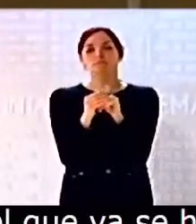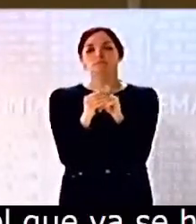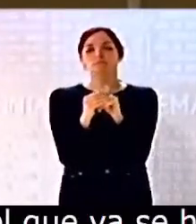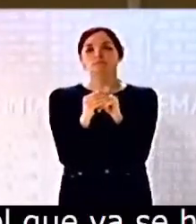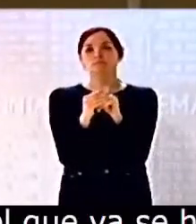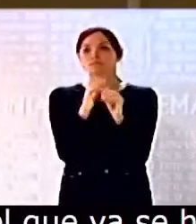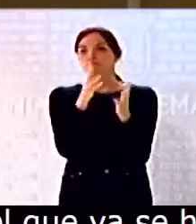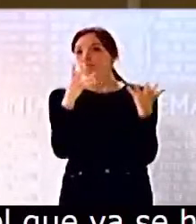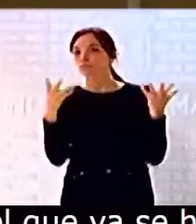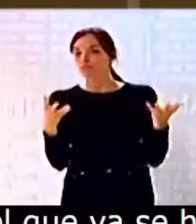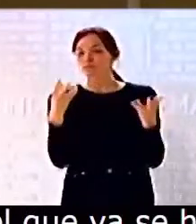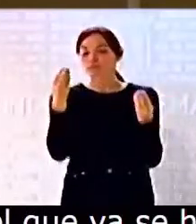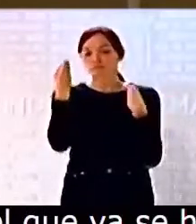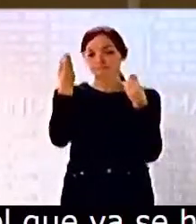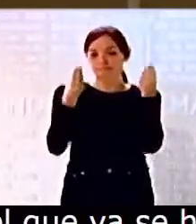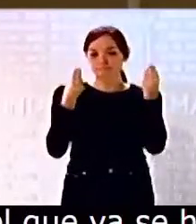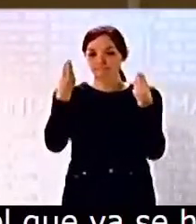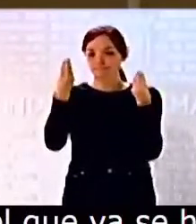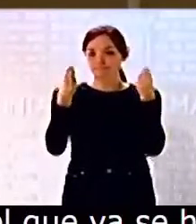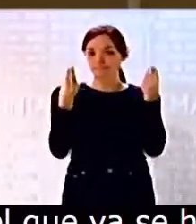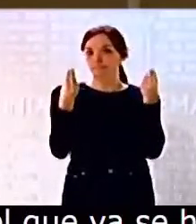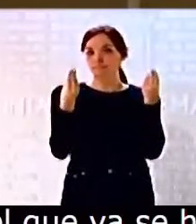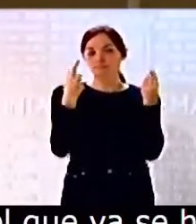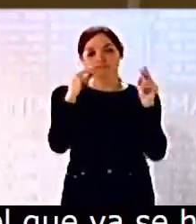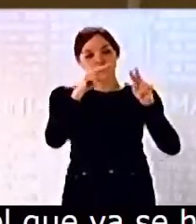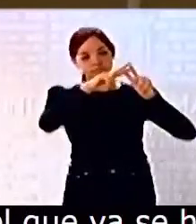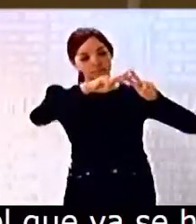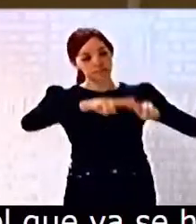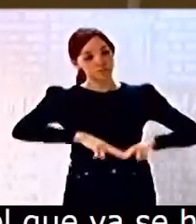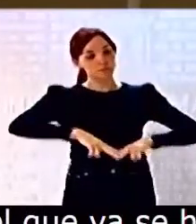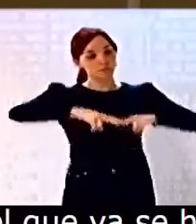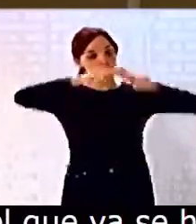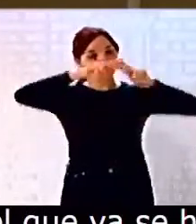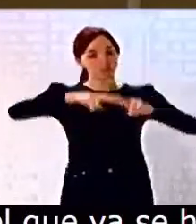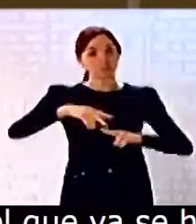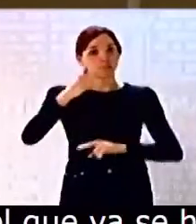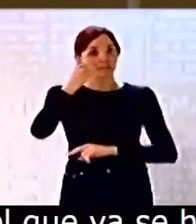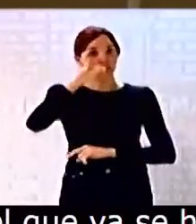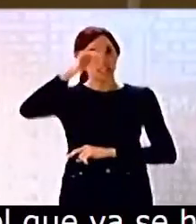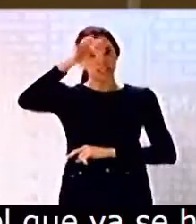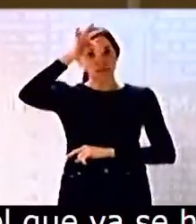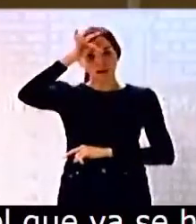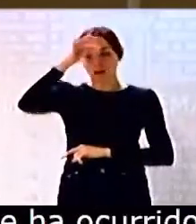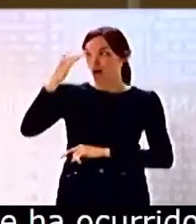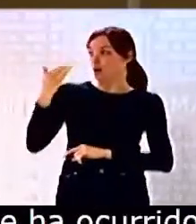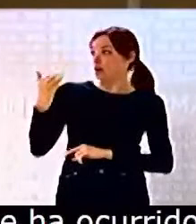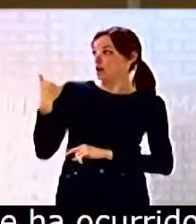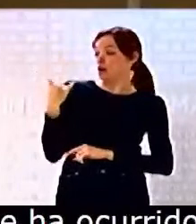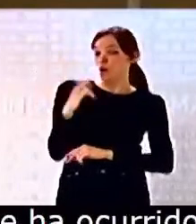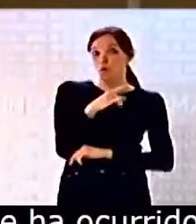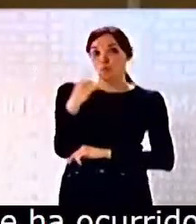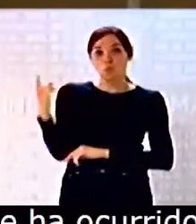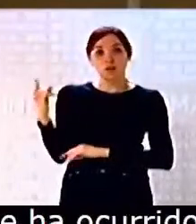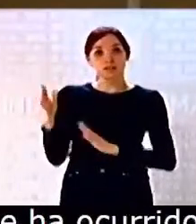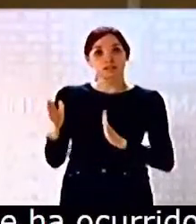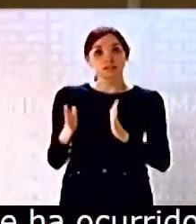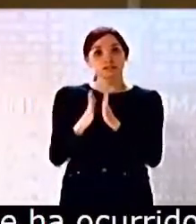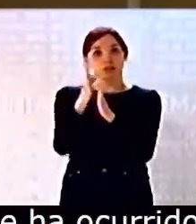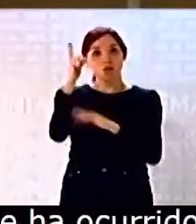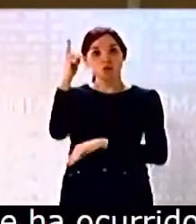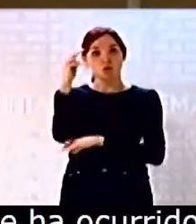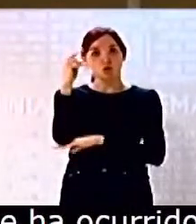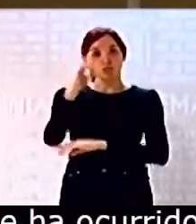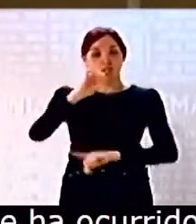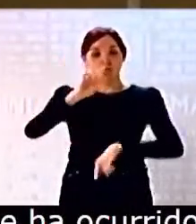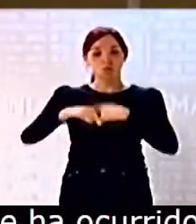se está viendo en este momento lo que ha ocurrido en el fin de semana largo de San José.